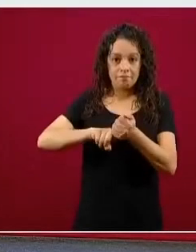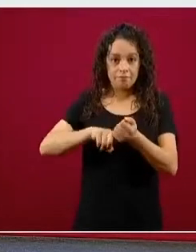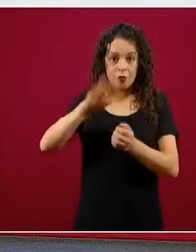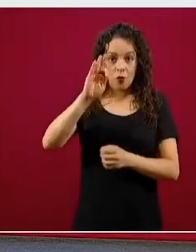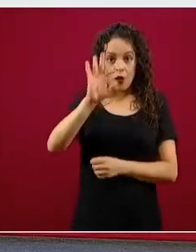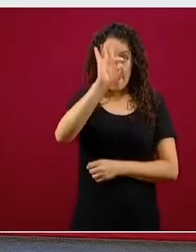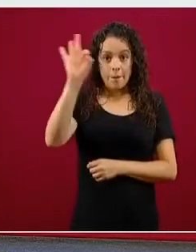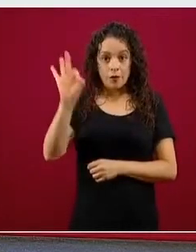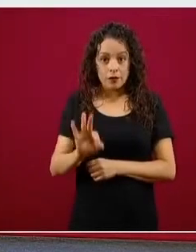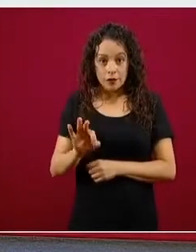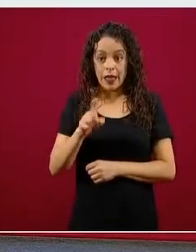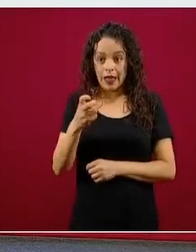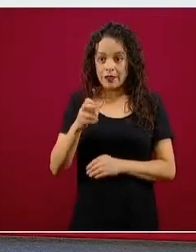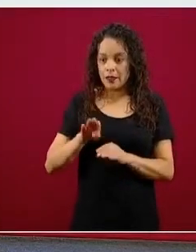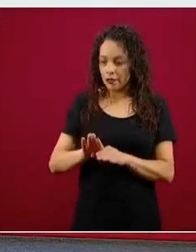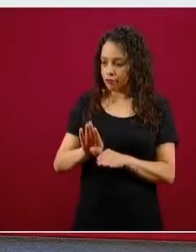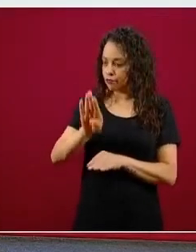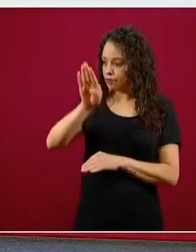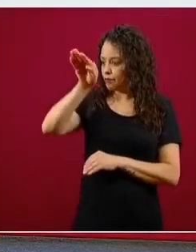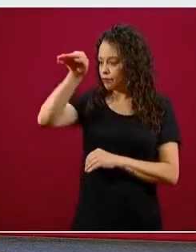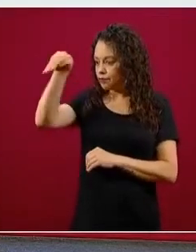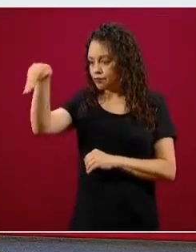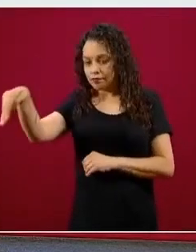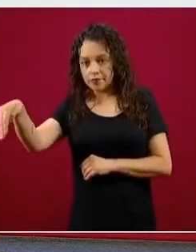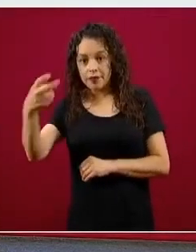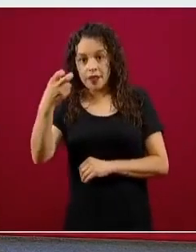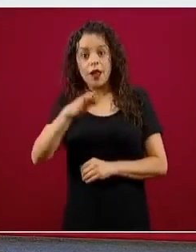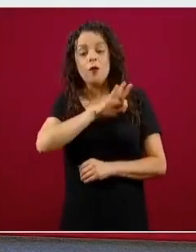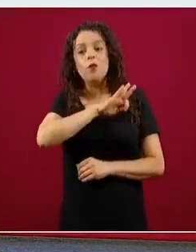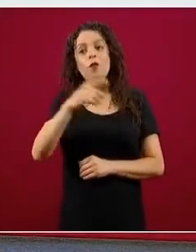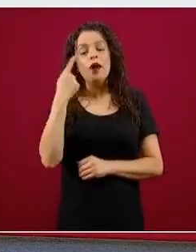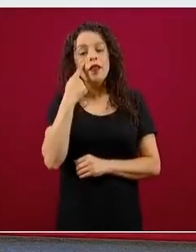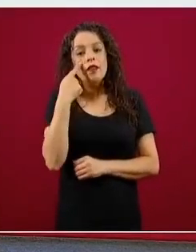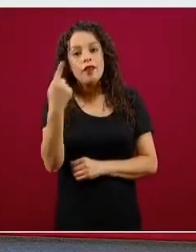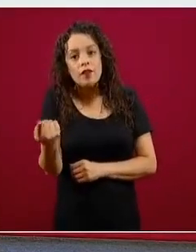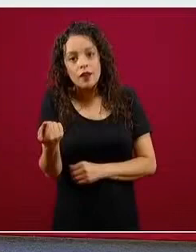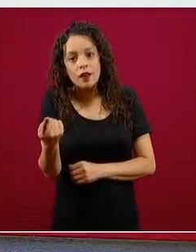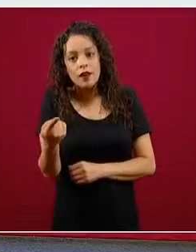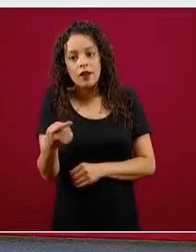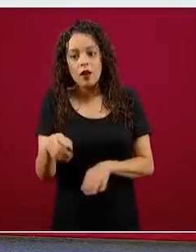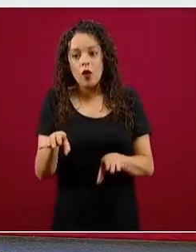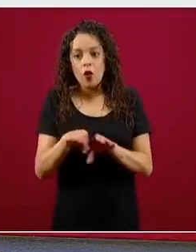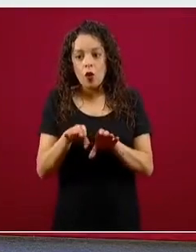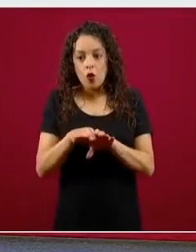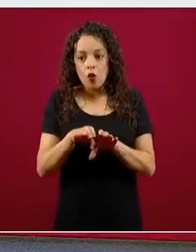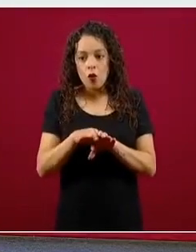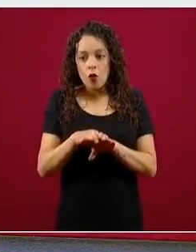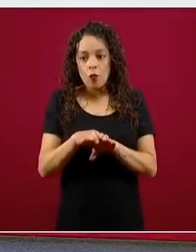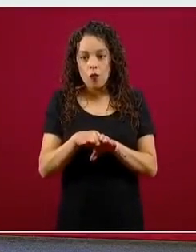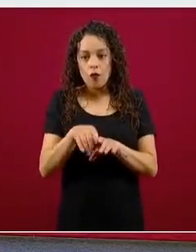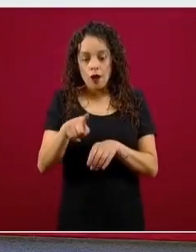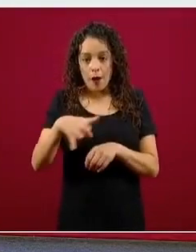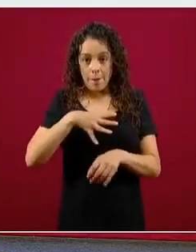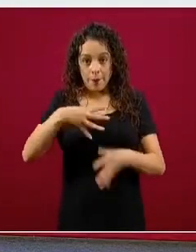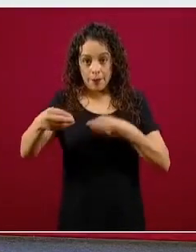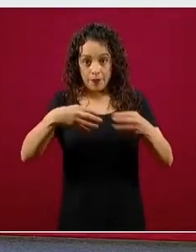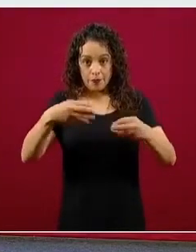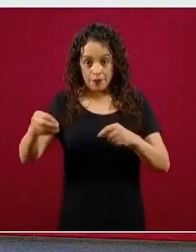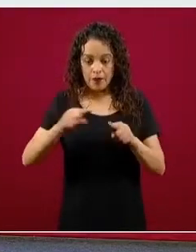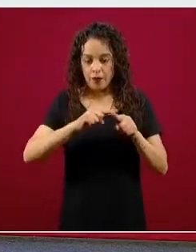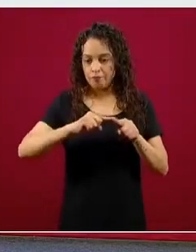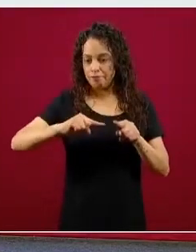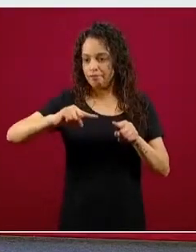40% de lo que había. Y nos permite ver la trayectoria de la curva epidémica y una